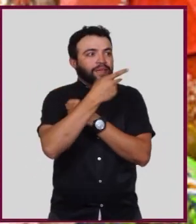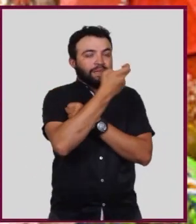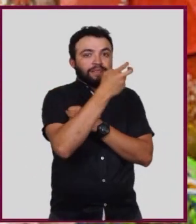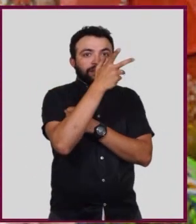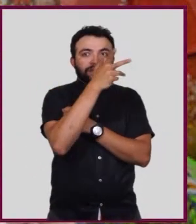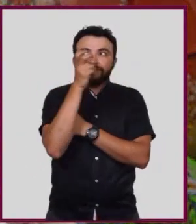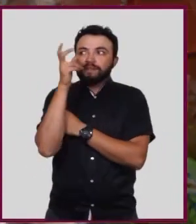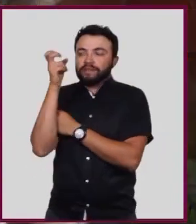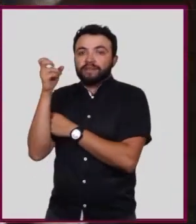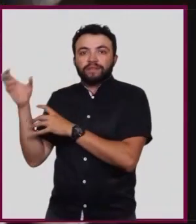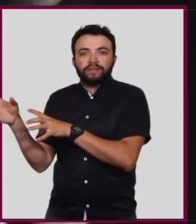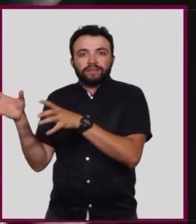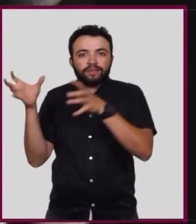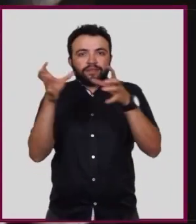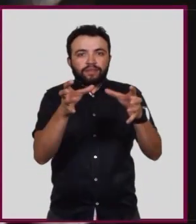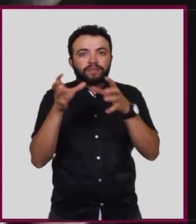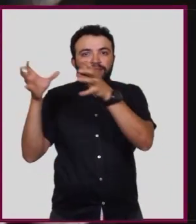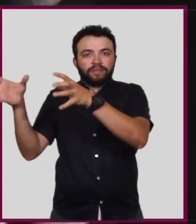Quizá